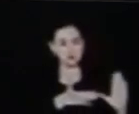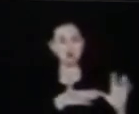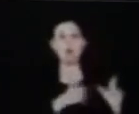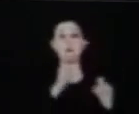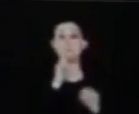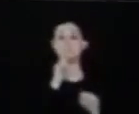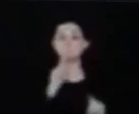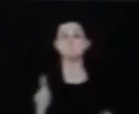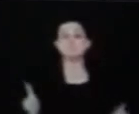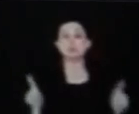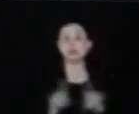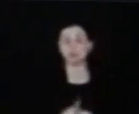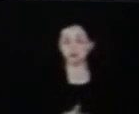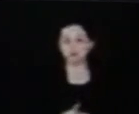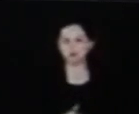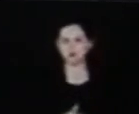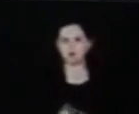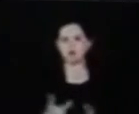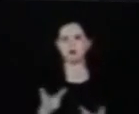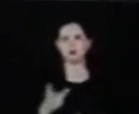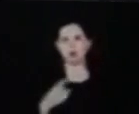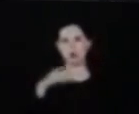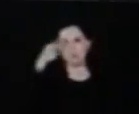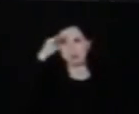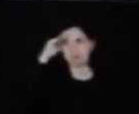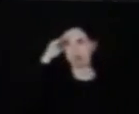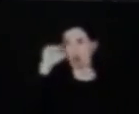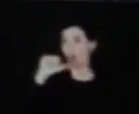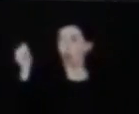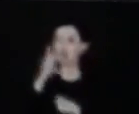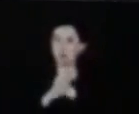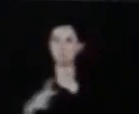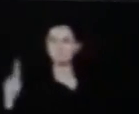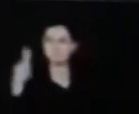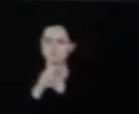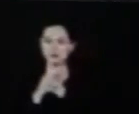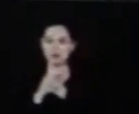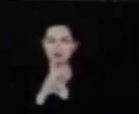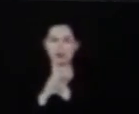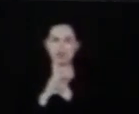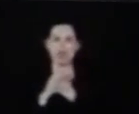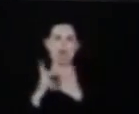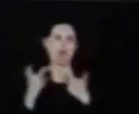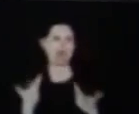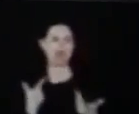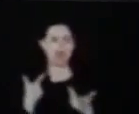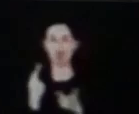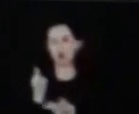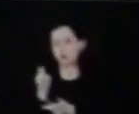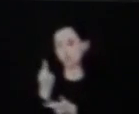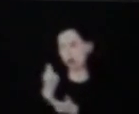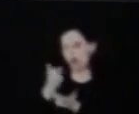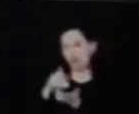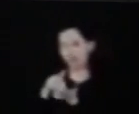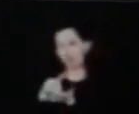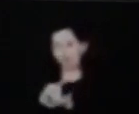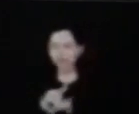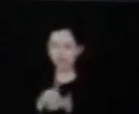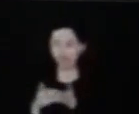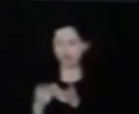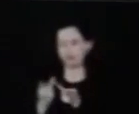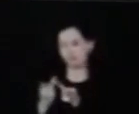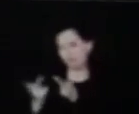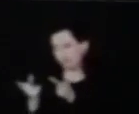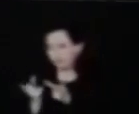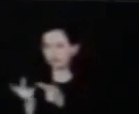de paso, no significa, como se piensa en otros países, un mero conjunto de ajustes en el gasto productivo y